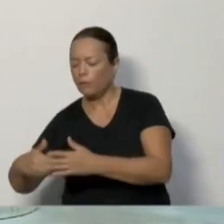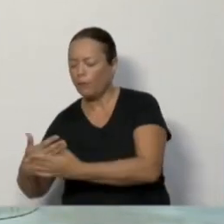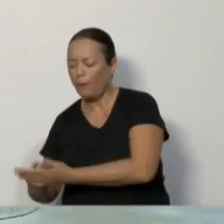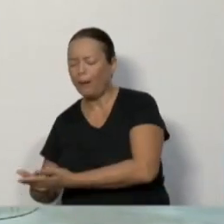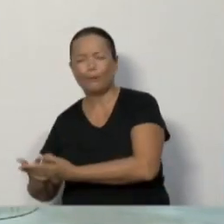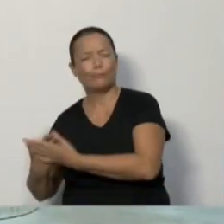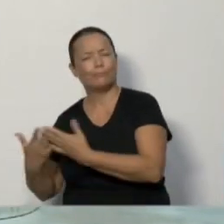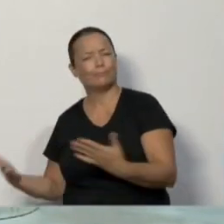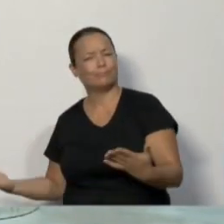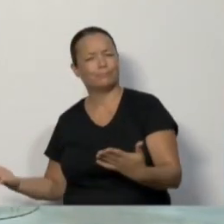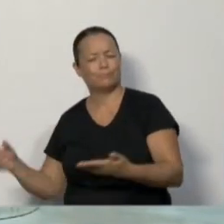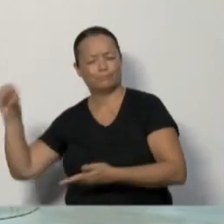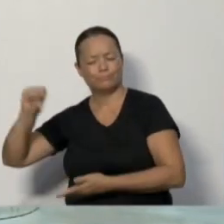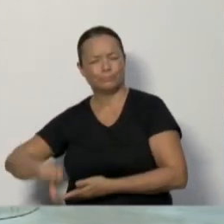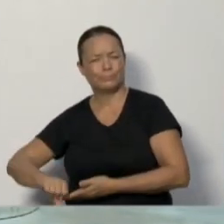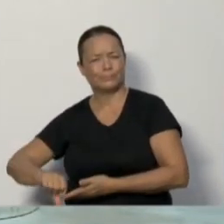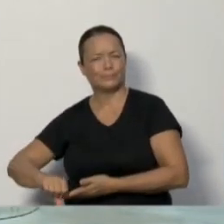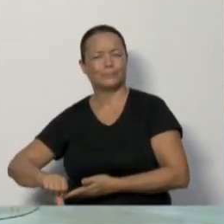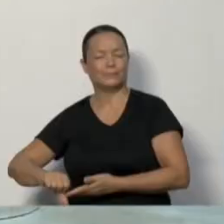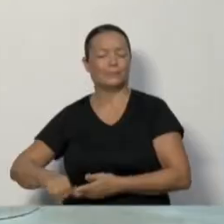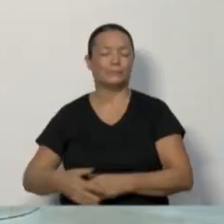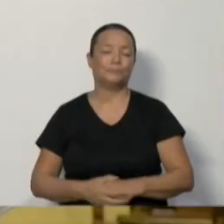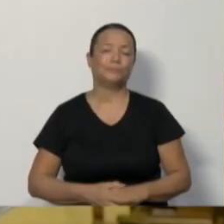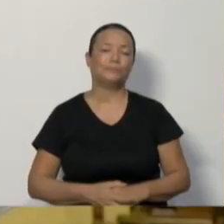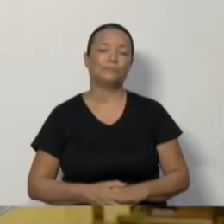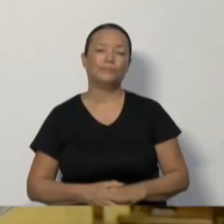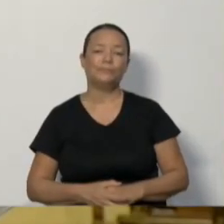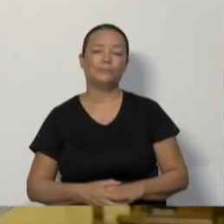pesar de los golpes y de los accidentes que podamos tener.